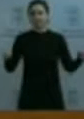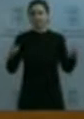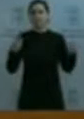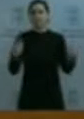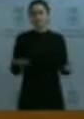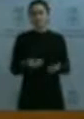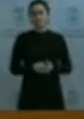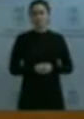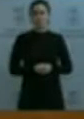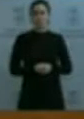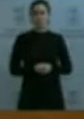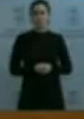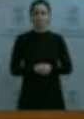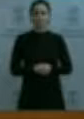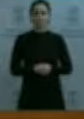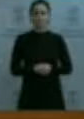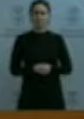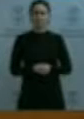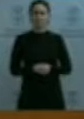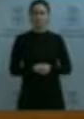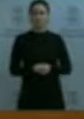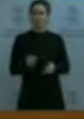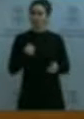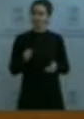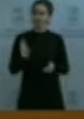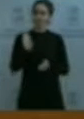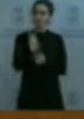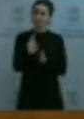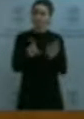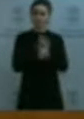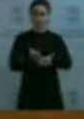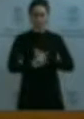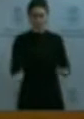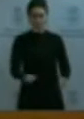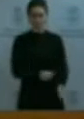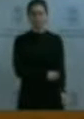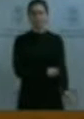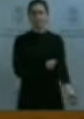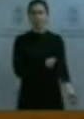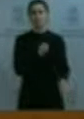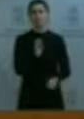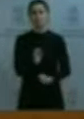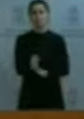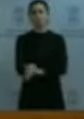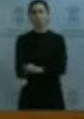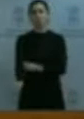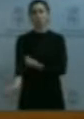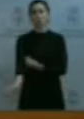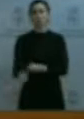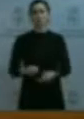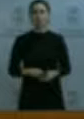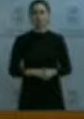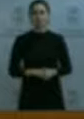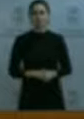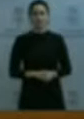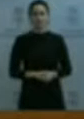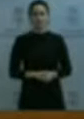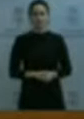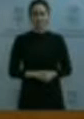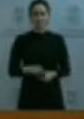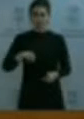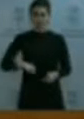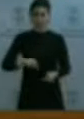acerca de nuestra proposición no de ley. Es cierto, como ya se dijo aquí también, que en este caso es una especial sensibilidad